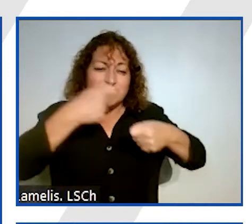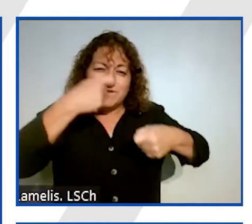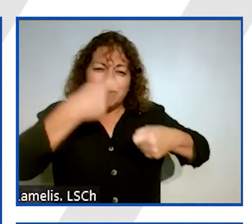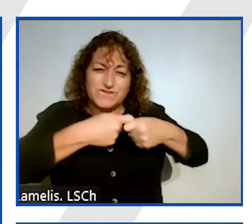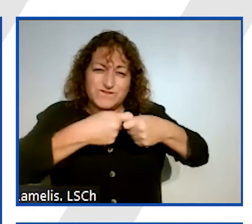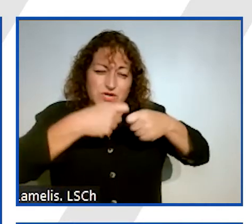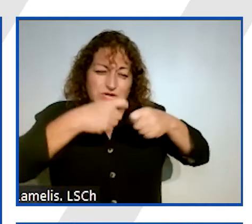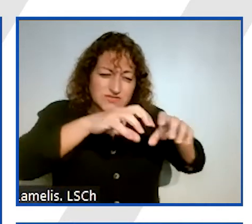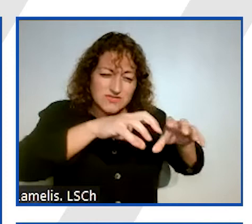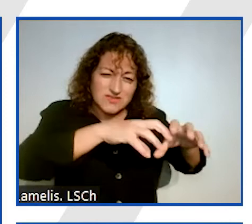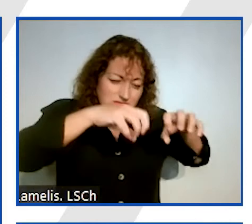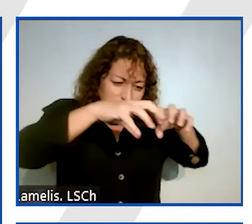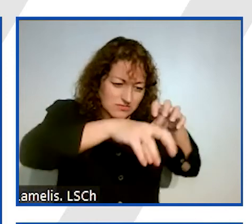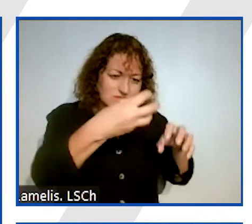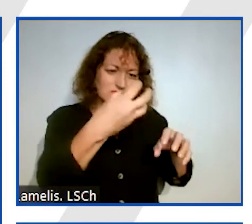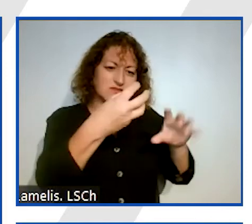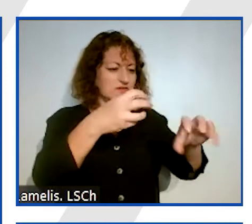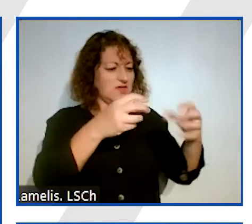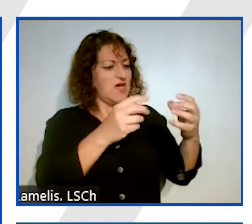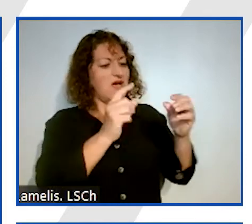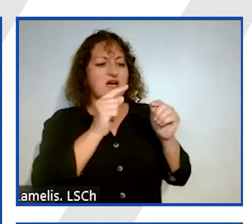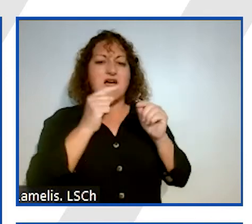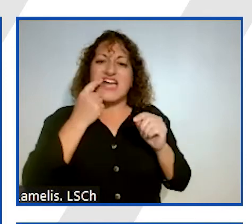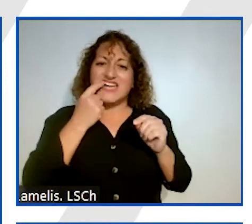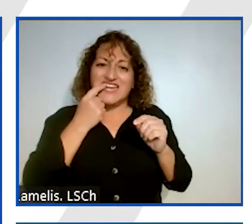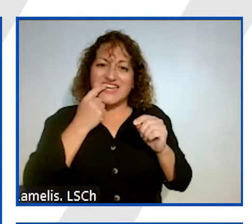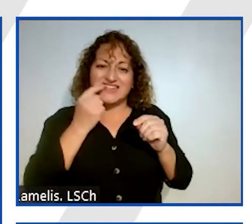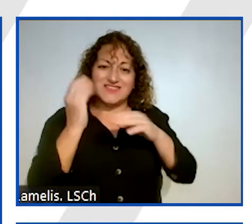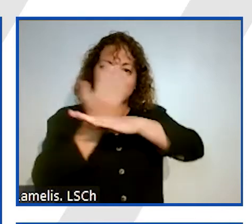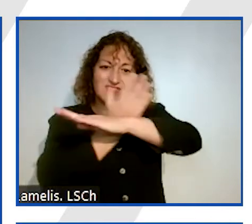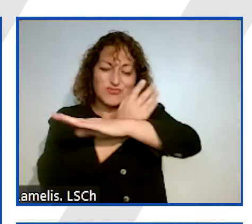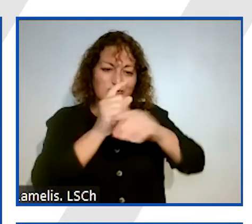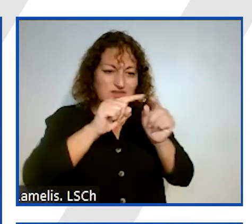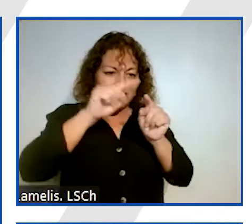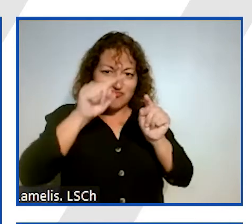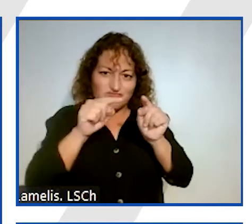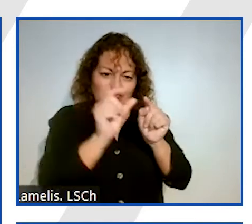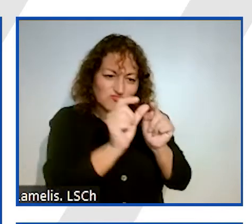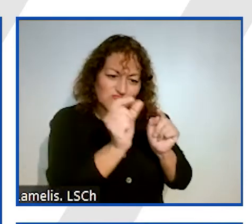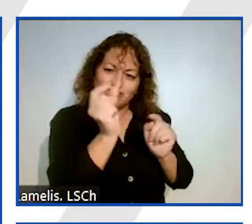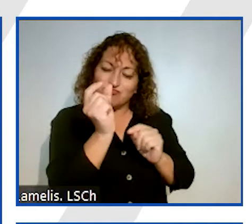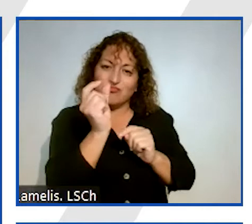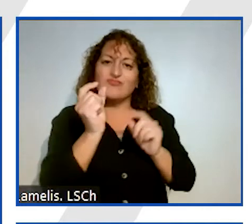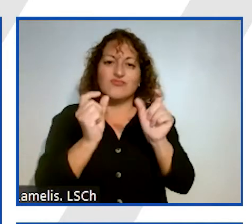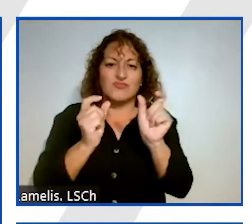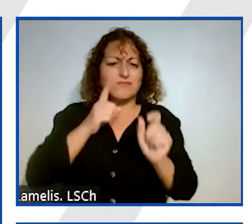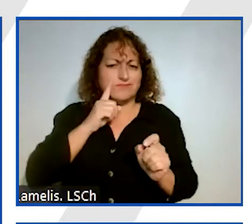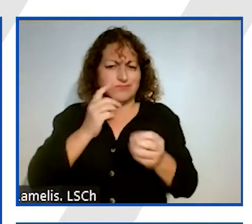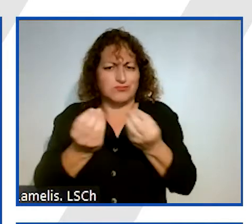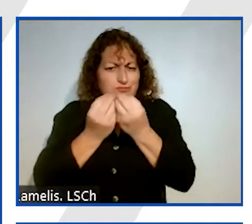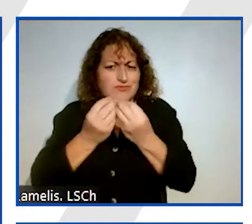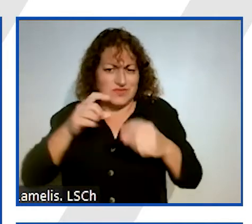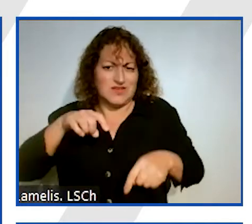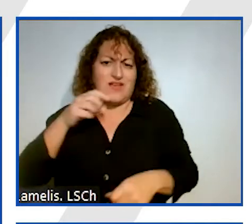llenos de dientes de tiburón. Y en ese aspecto Chile es bastante rico en el registro fósil, porque tenemos muchos